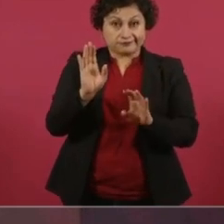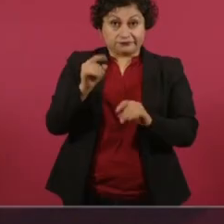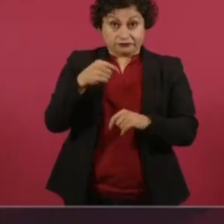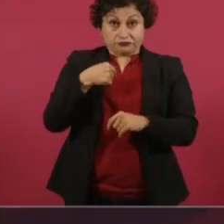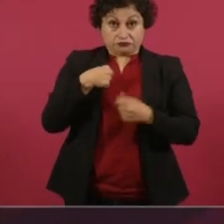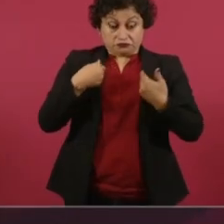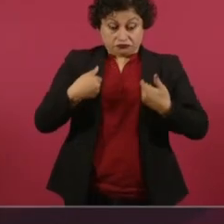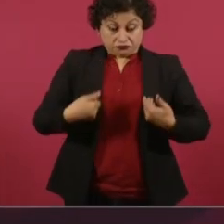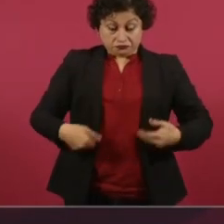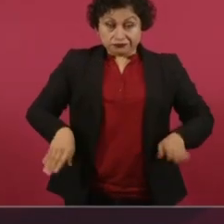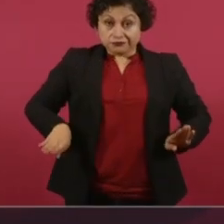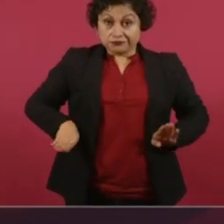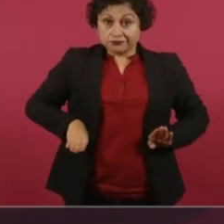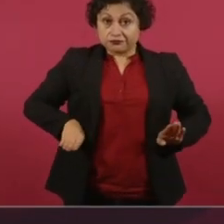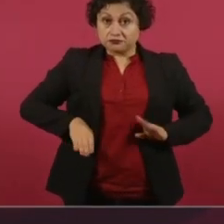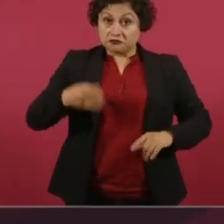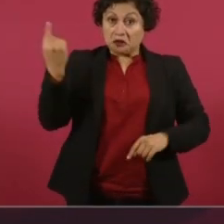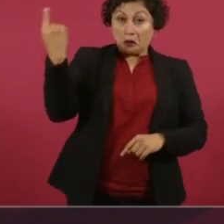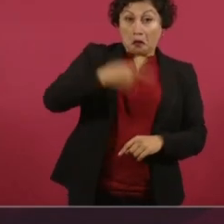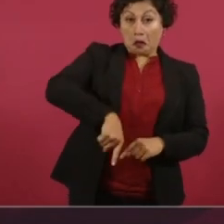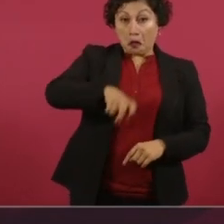no estaría